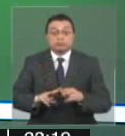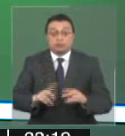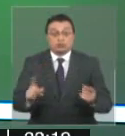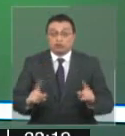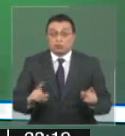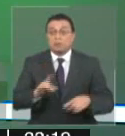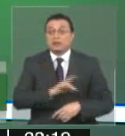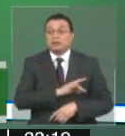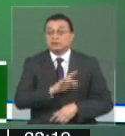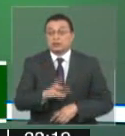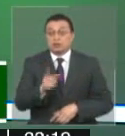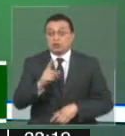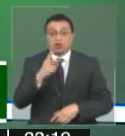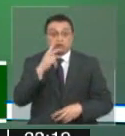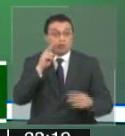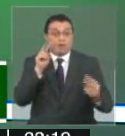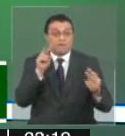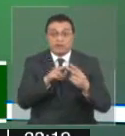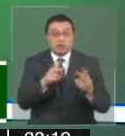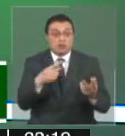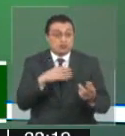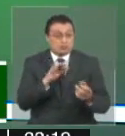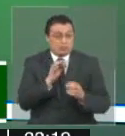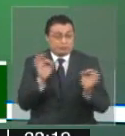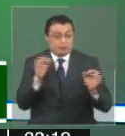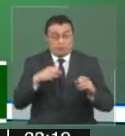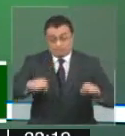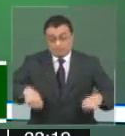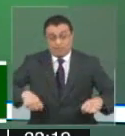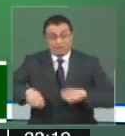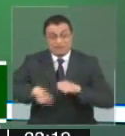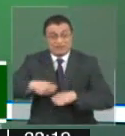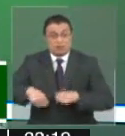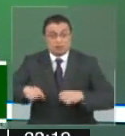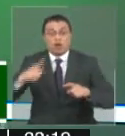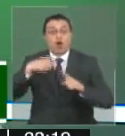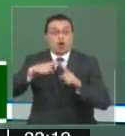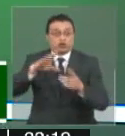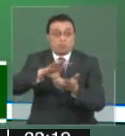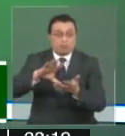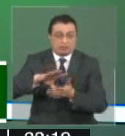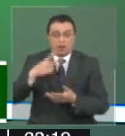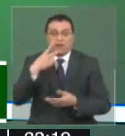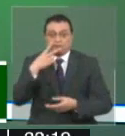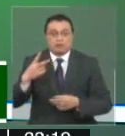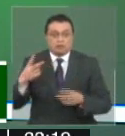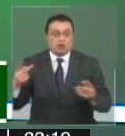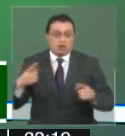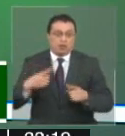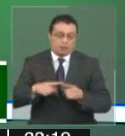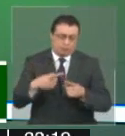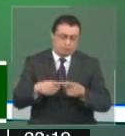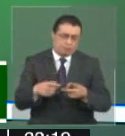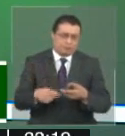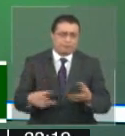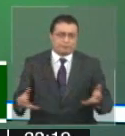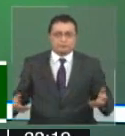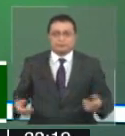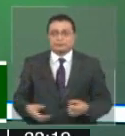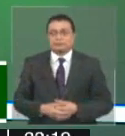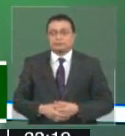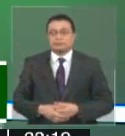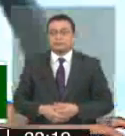creo que en Chile no he visto una bicicleta mountain bike como he visto otros países, otras cosas.